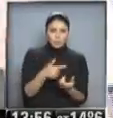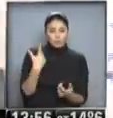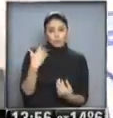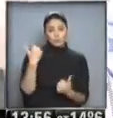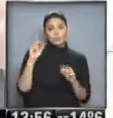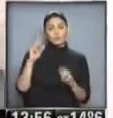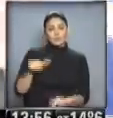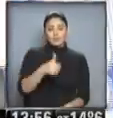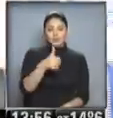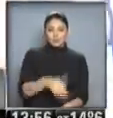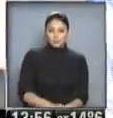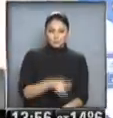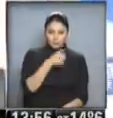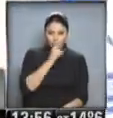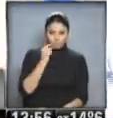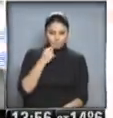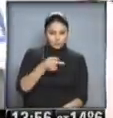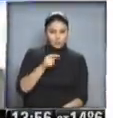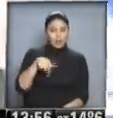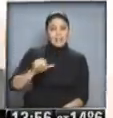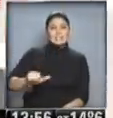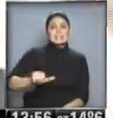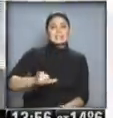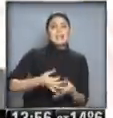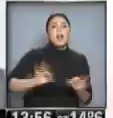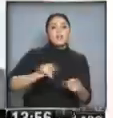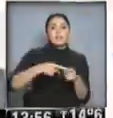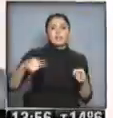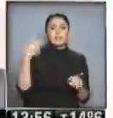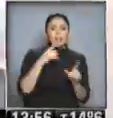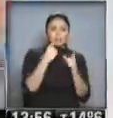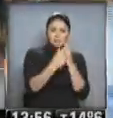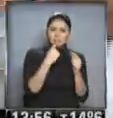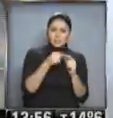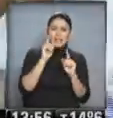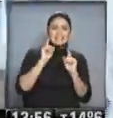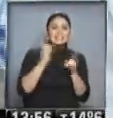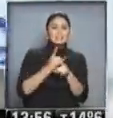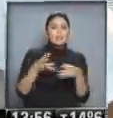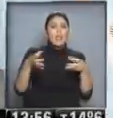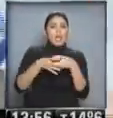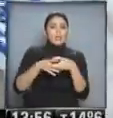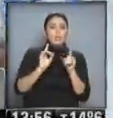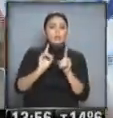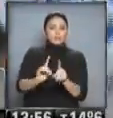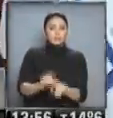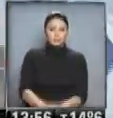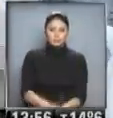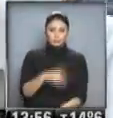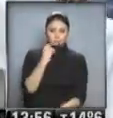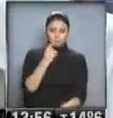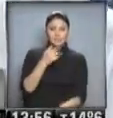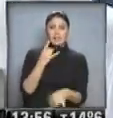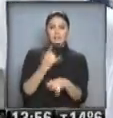ganar. Salvan un semestre, de alguna manera, donde tuvieron muchas críticas y demás a ser un equipo siempre regular, Vélez. No se encontró una